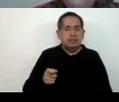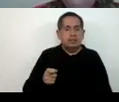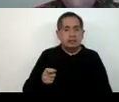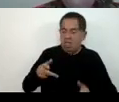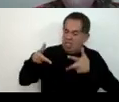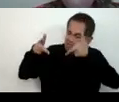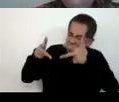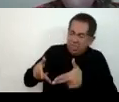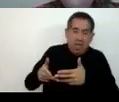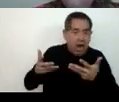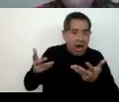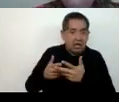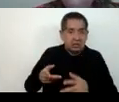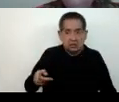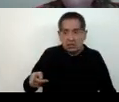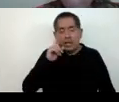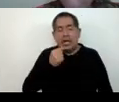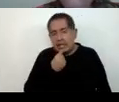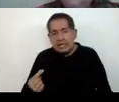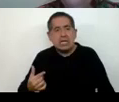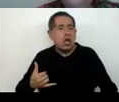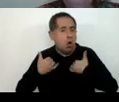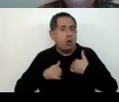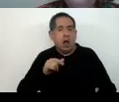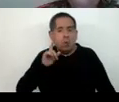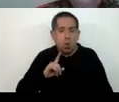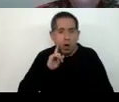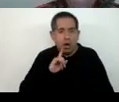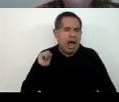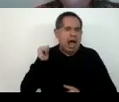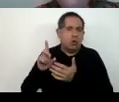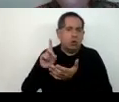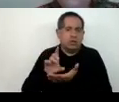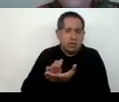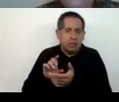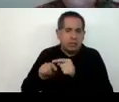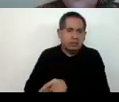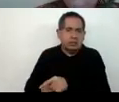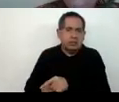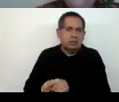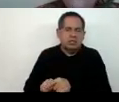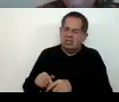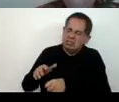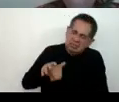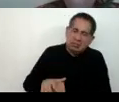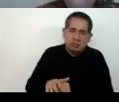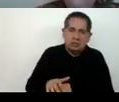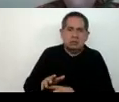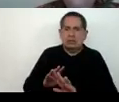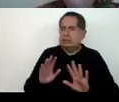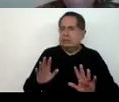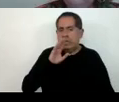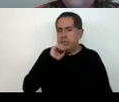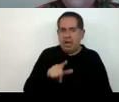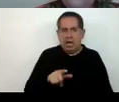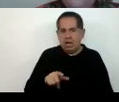se lleve a cabo en contra de niñas, adolescentes y mujeres con algún tipo de discapacidad será conocida como